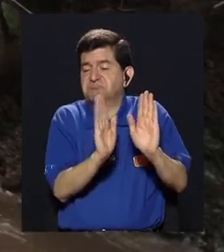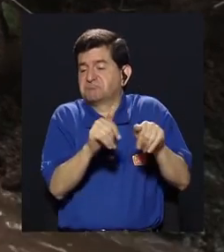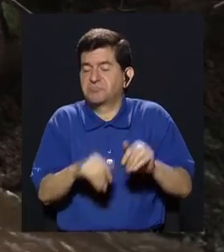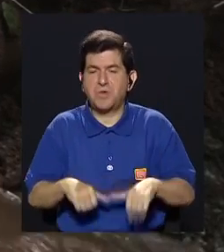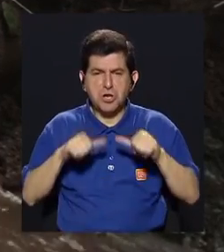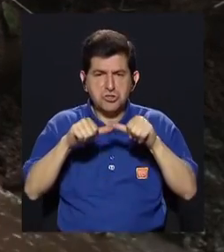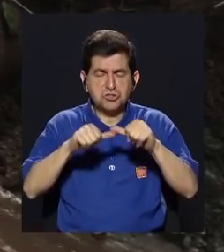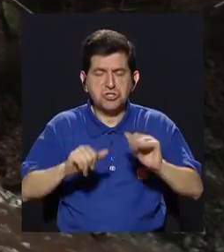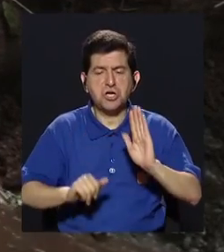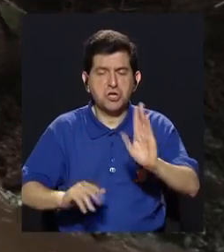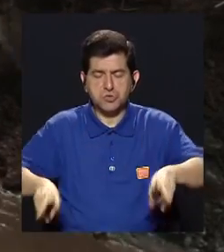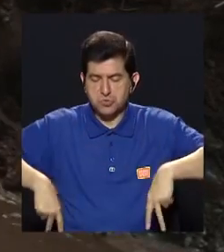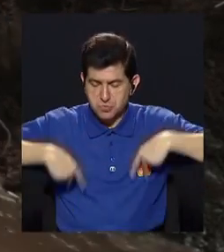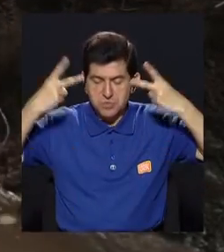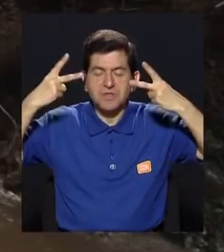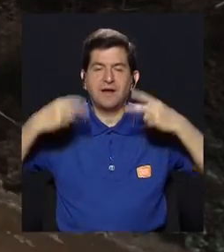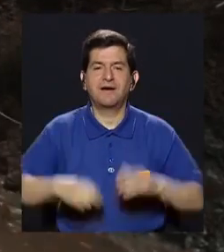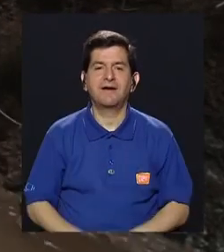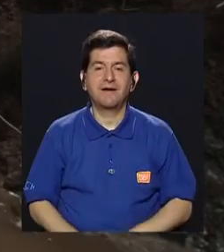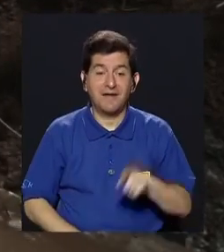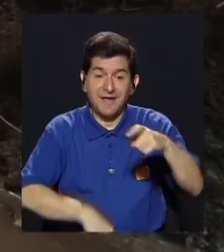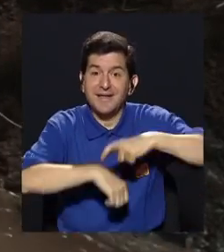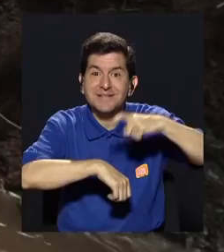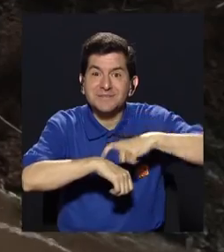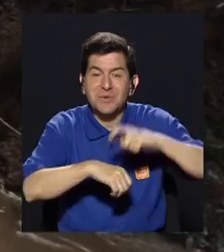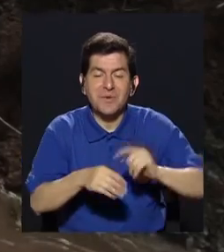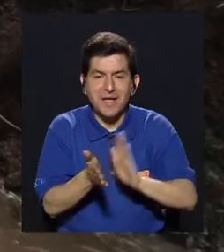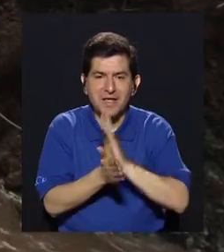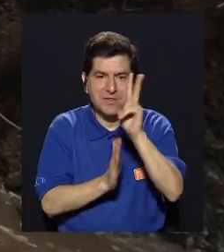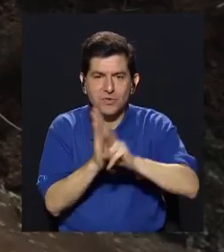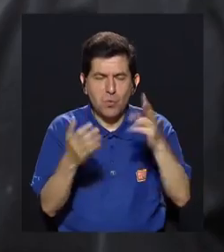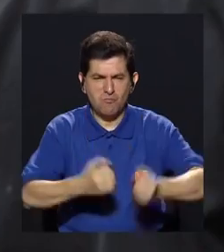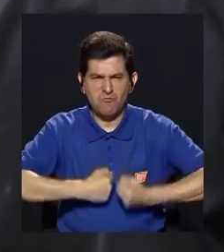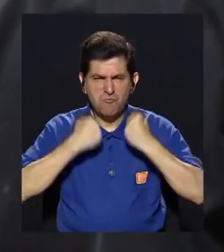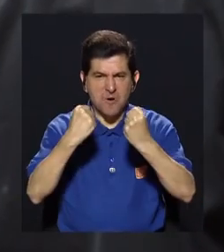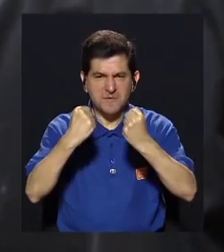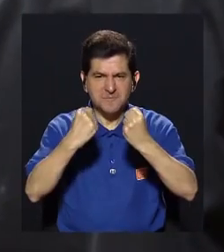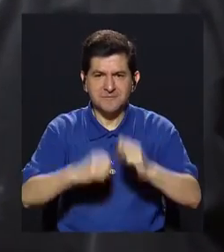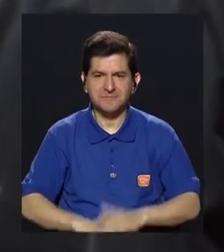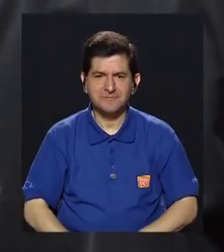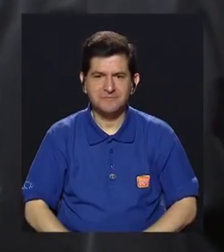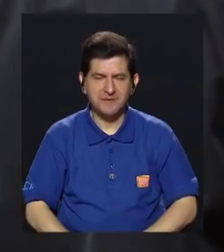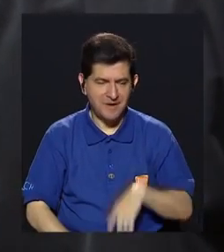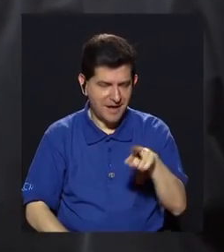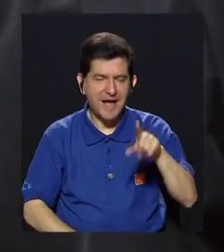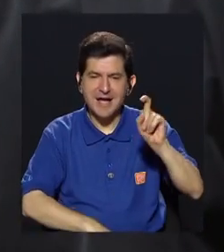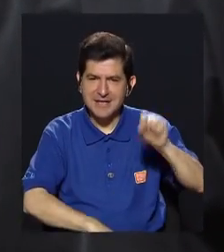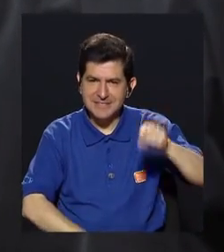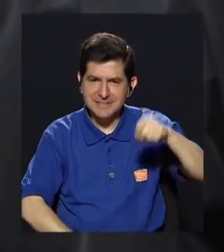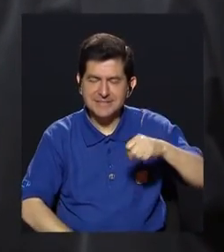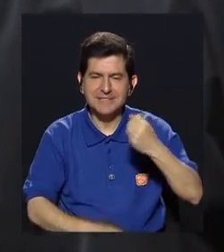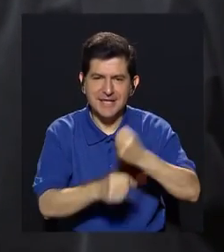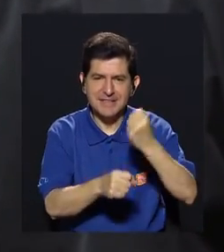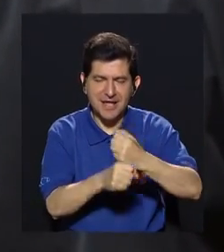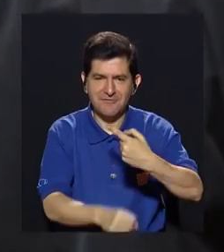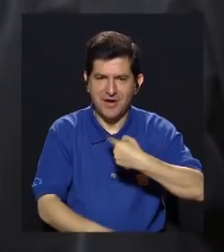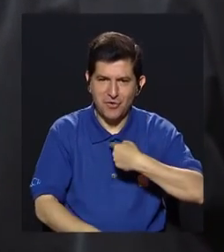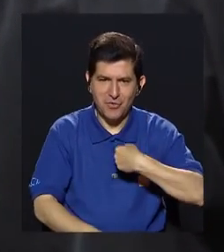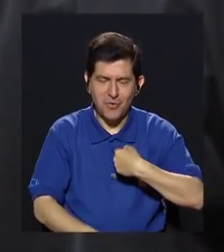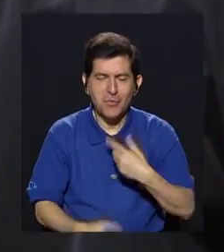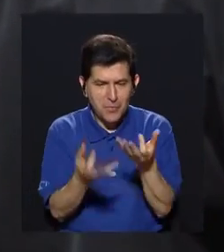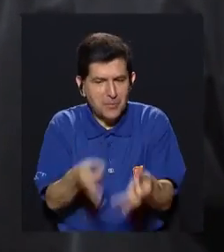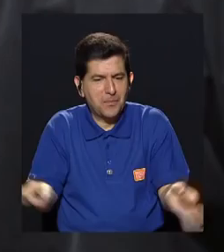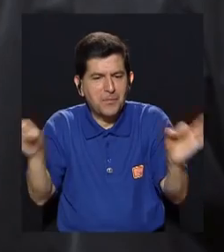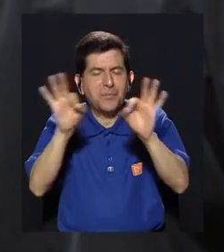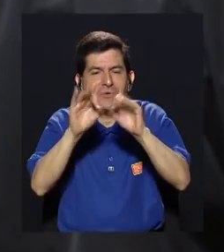continúan con sus vidas es en ese momento en donde el documental toma fuerza o en ese momento donde la donde el trabajo de uno toma